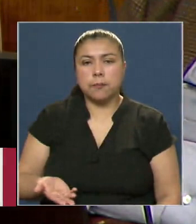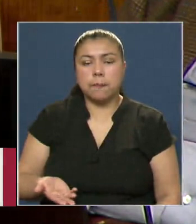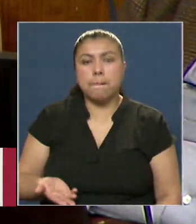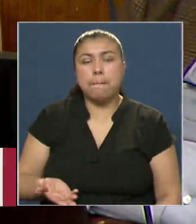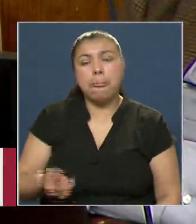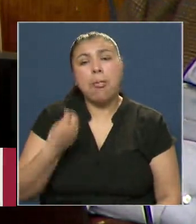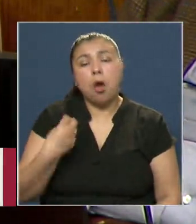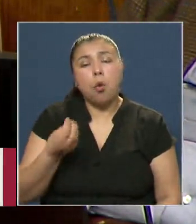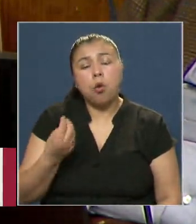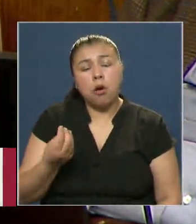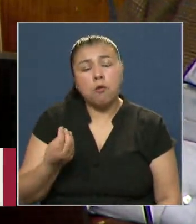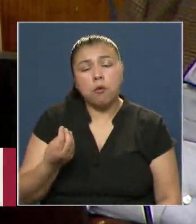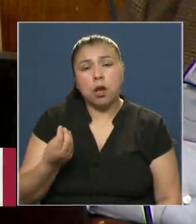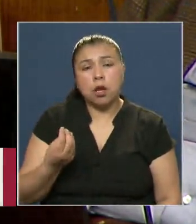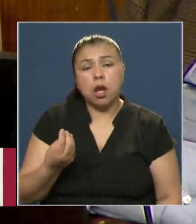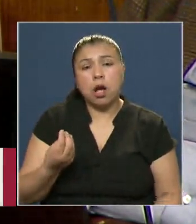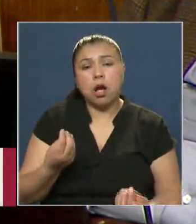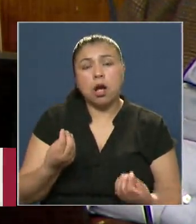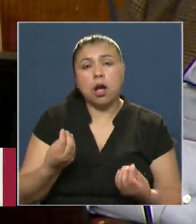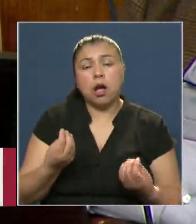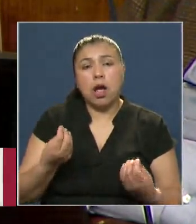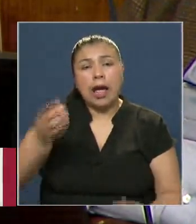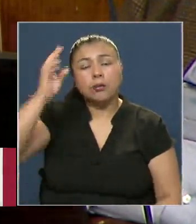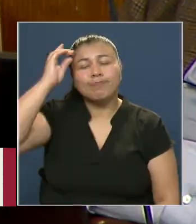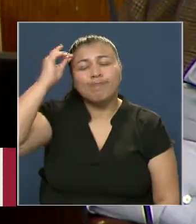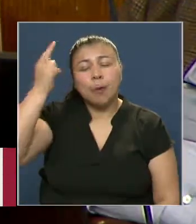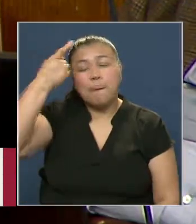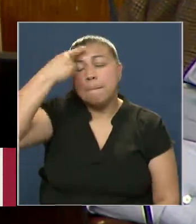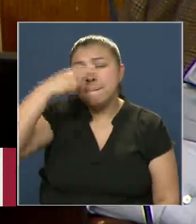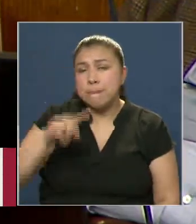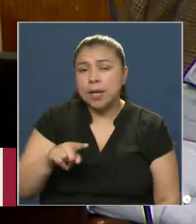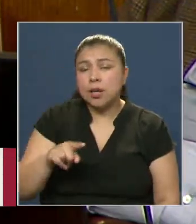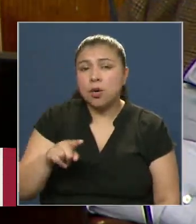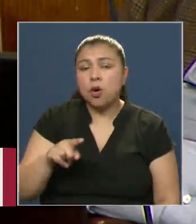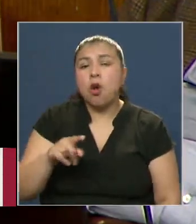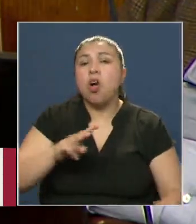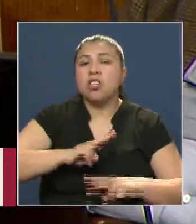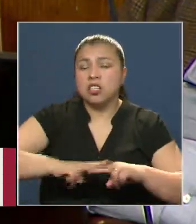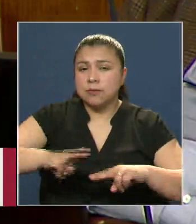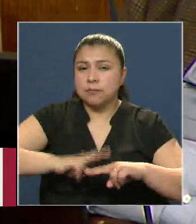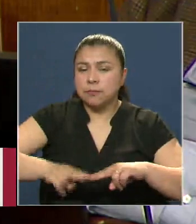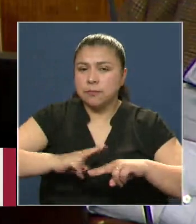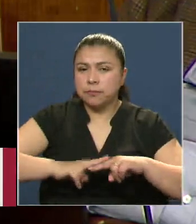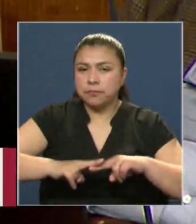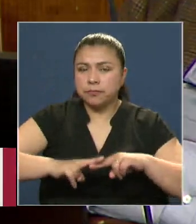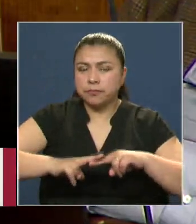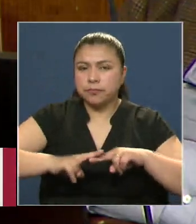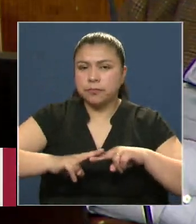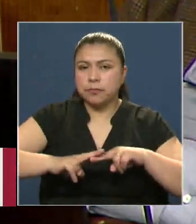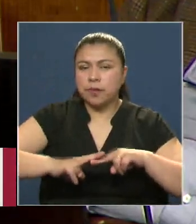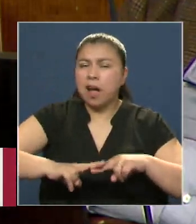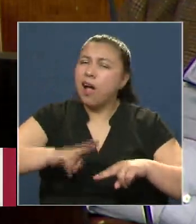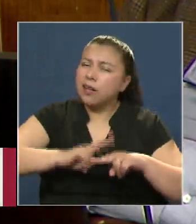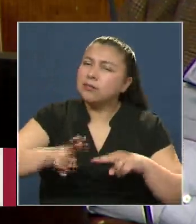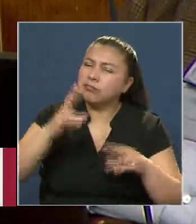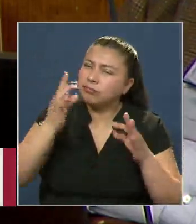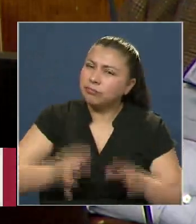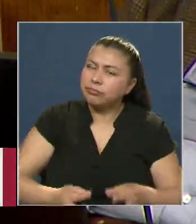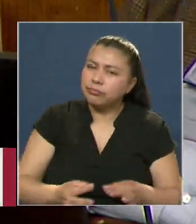unas muy buenas intenciones, pero en la práctica debería concretarse cosas